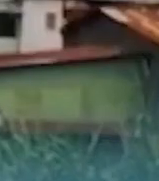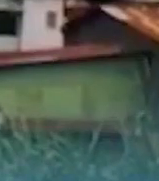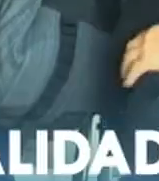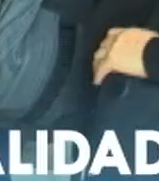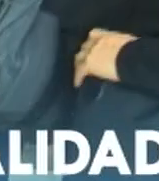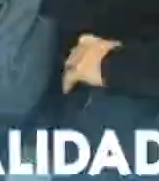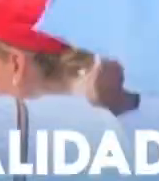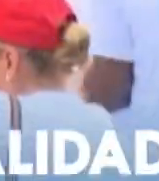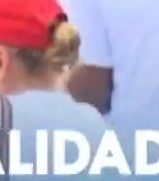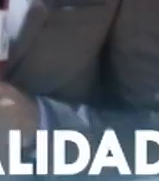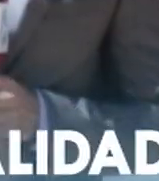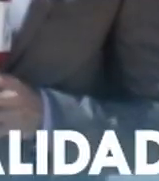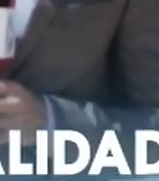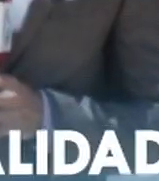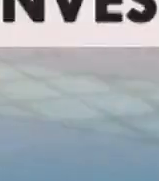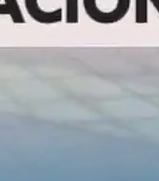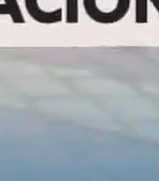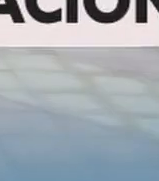Actualidad.